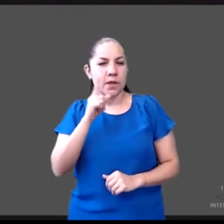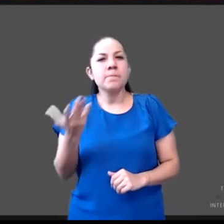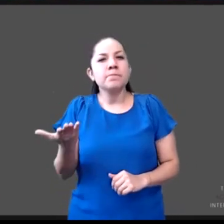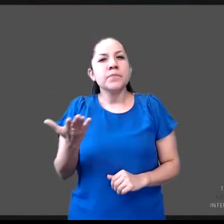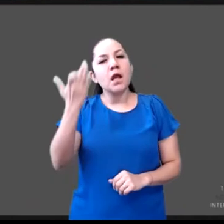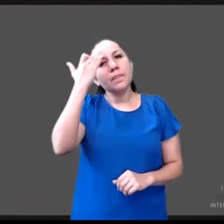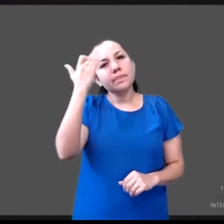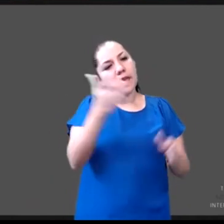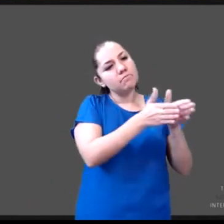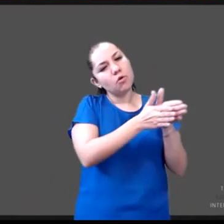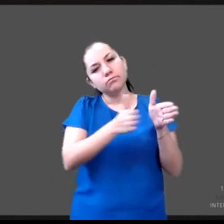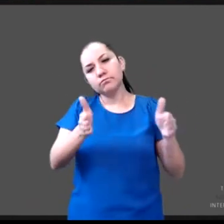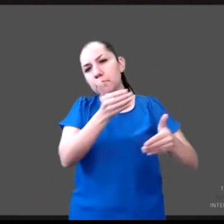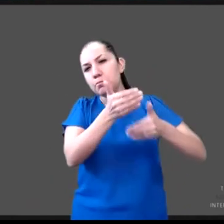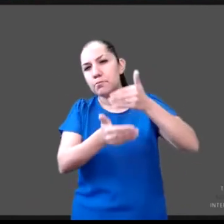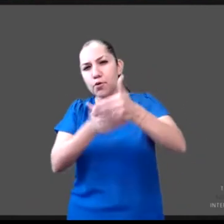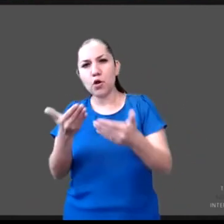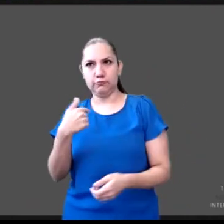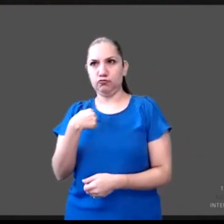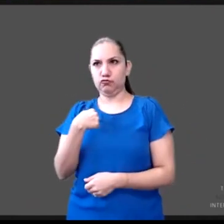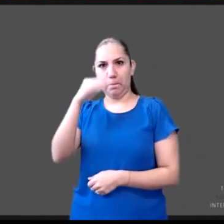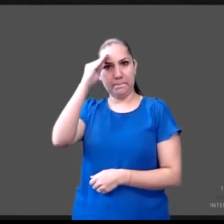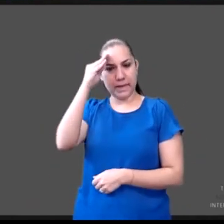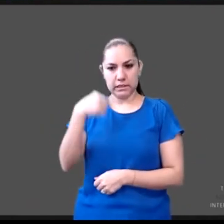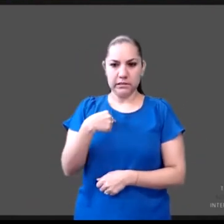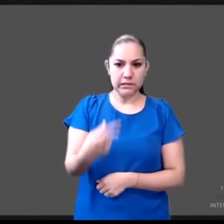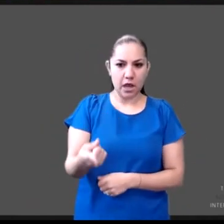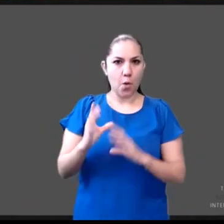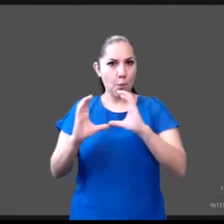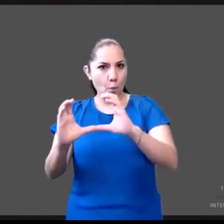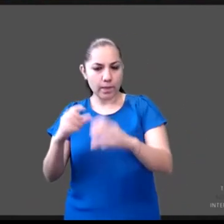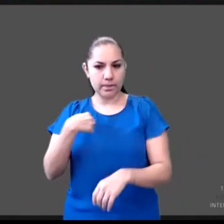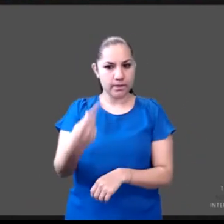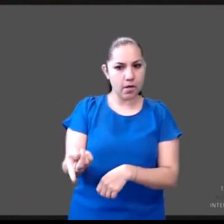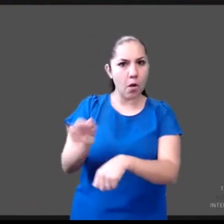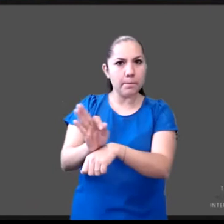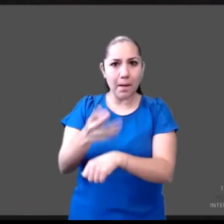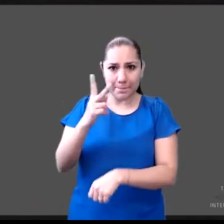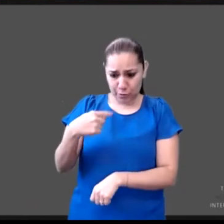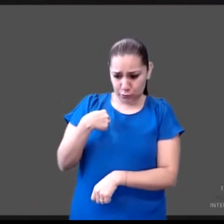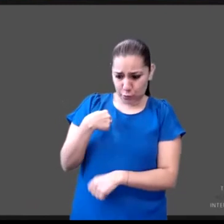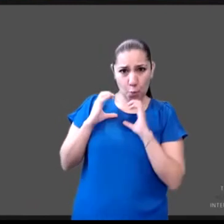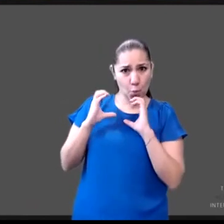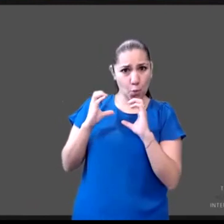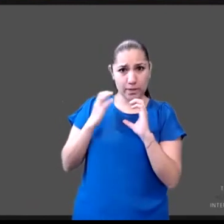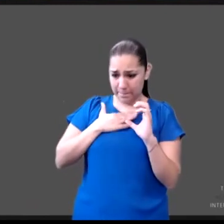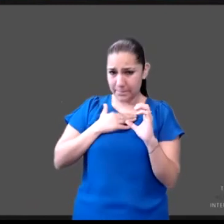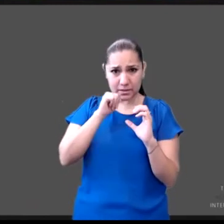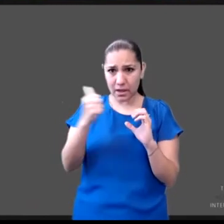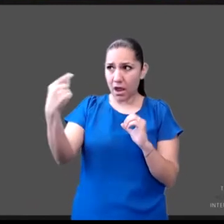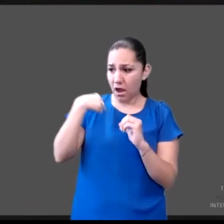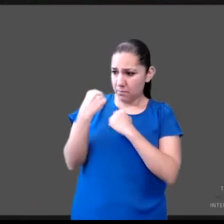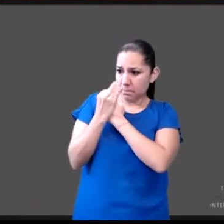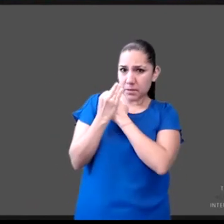la vida en ellos si nosotros mismos como padres pues no las tenemos y tampoco tenemos como muchas alternativas para crearlos, salvo pues la